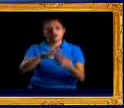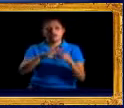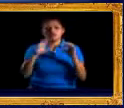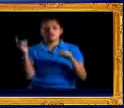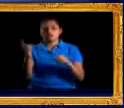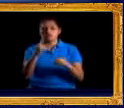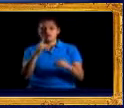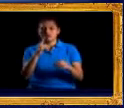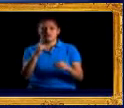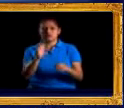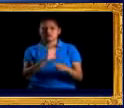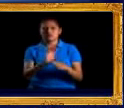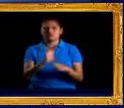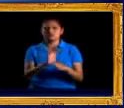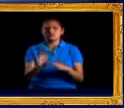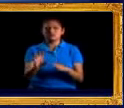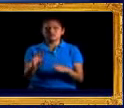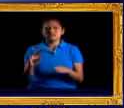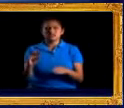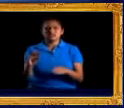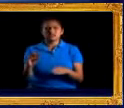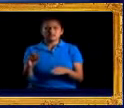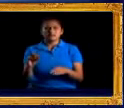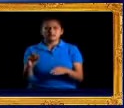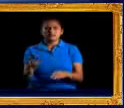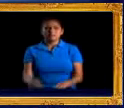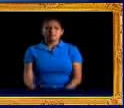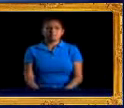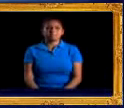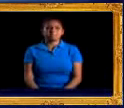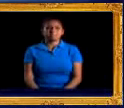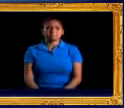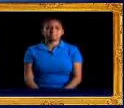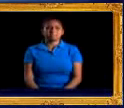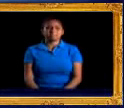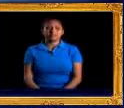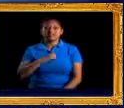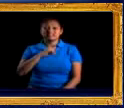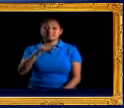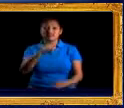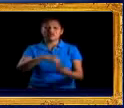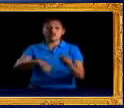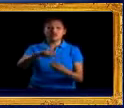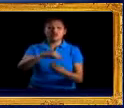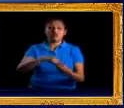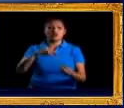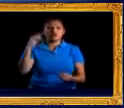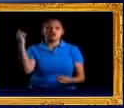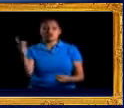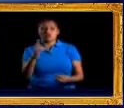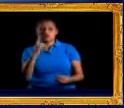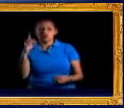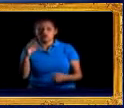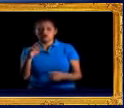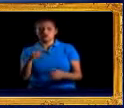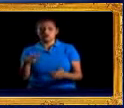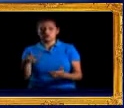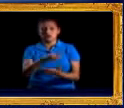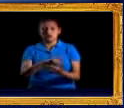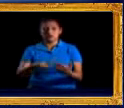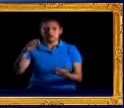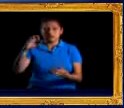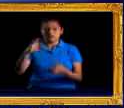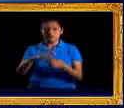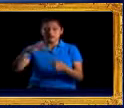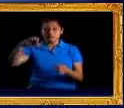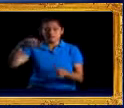capturando un país árabe tras otro país, y ahora está rodeando todos los campos petrolíferos en el Golfo Pérsico. Eso